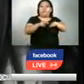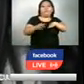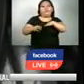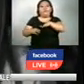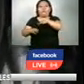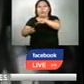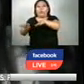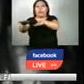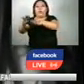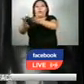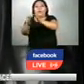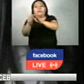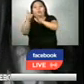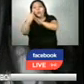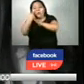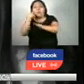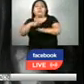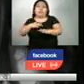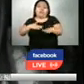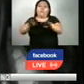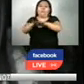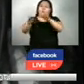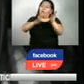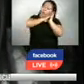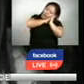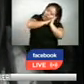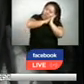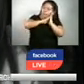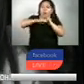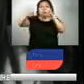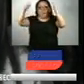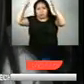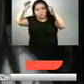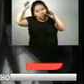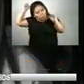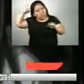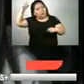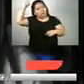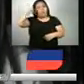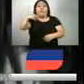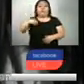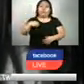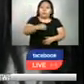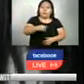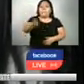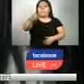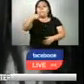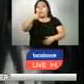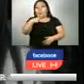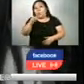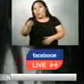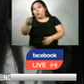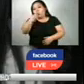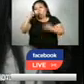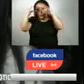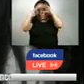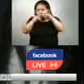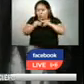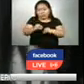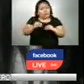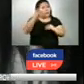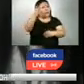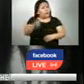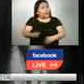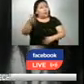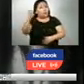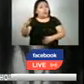este albergue nosotros contamos con camas, con duchas, con doctores, con medicamentos y también con cenas todos los días para estas personas.